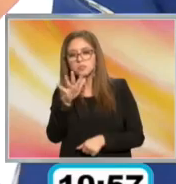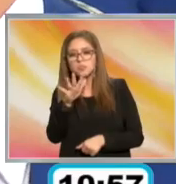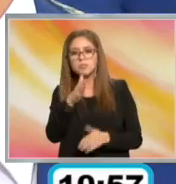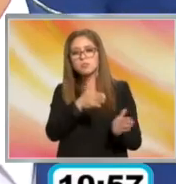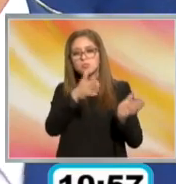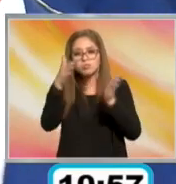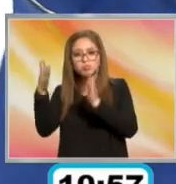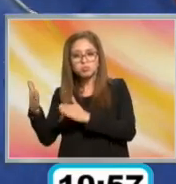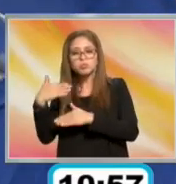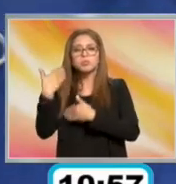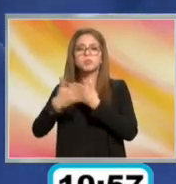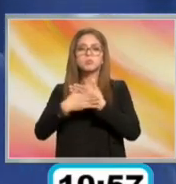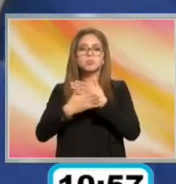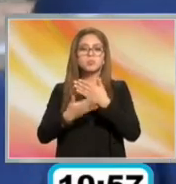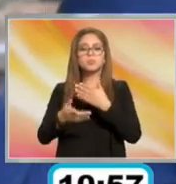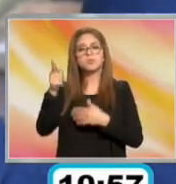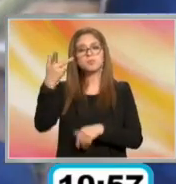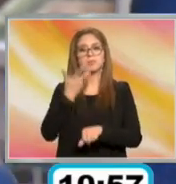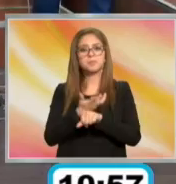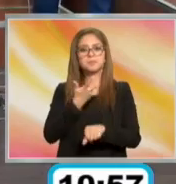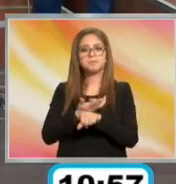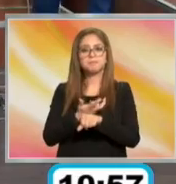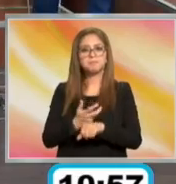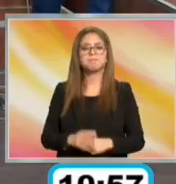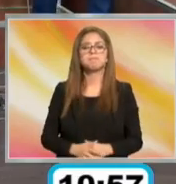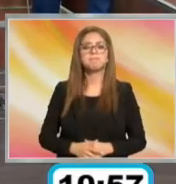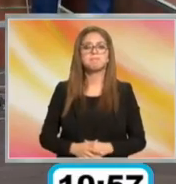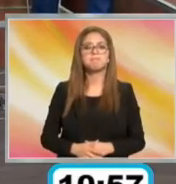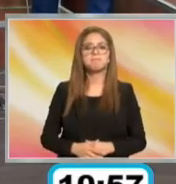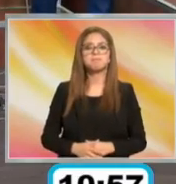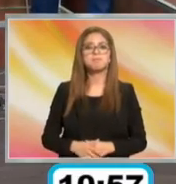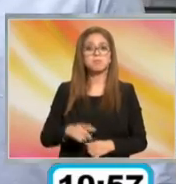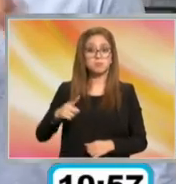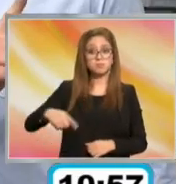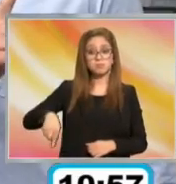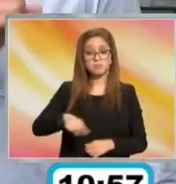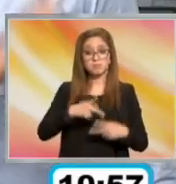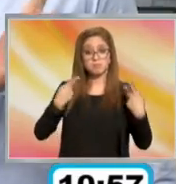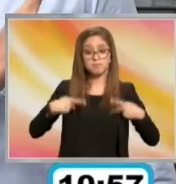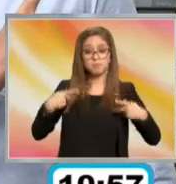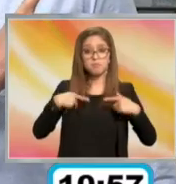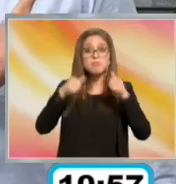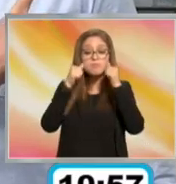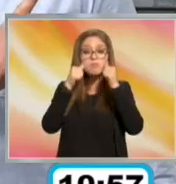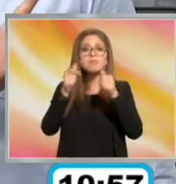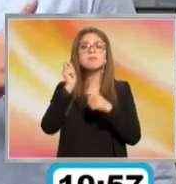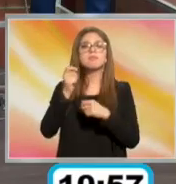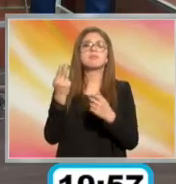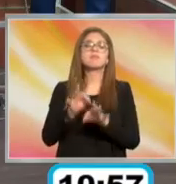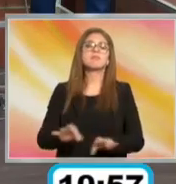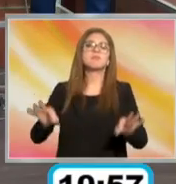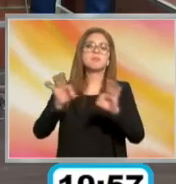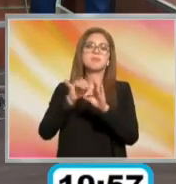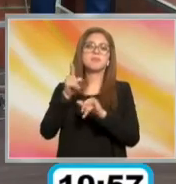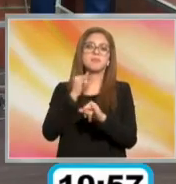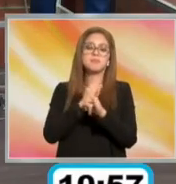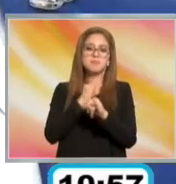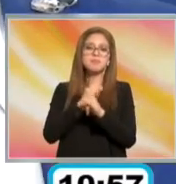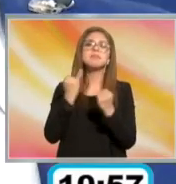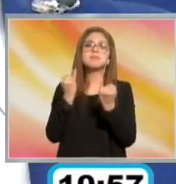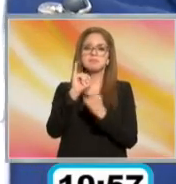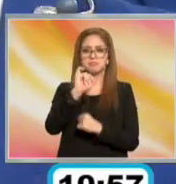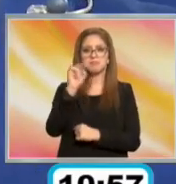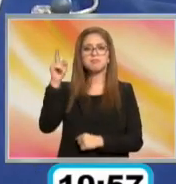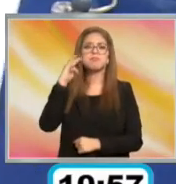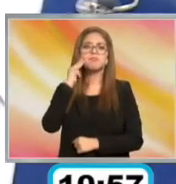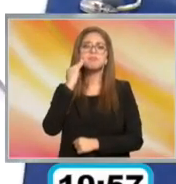nos vamos de nuevo a los Estados Unidos. Y para que estén muy al pendiente, público, hay que seguirlos en las redes sociales. Claro que sí, estamos por Facebook